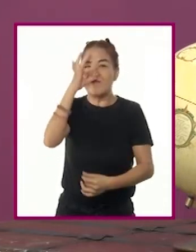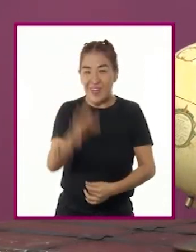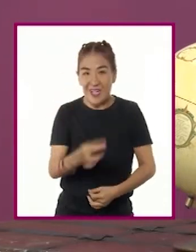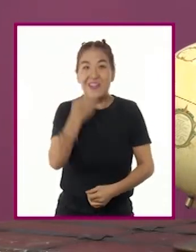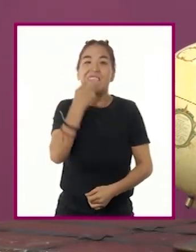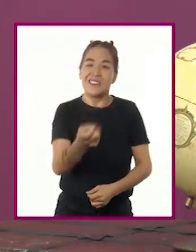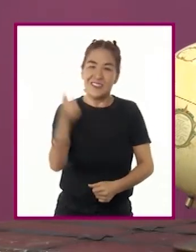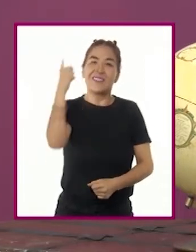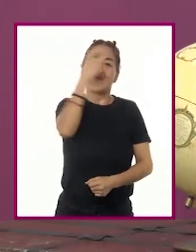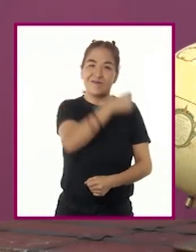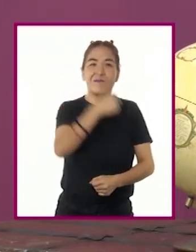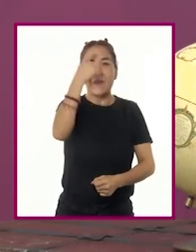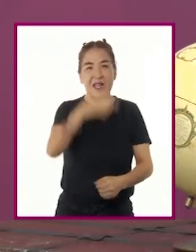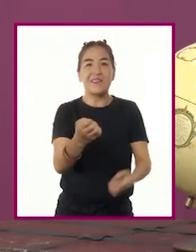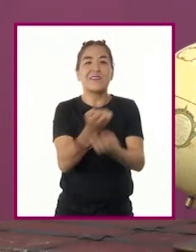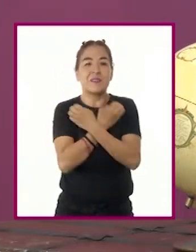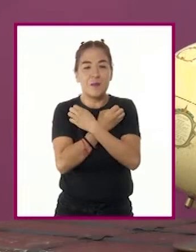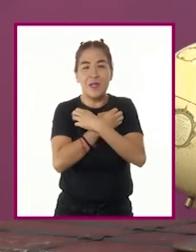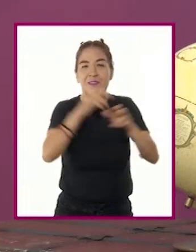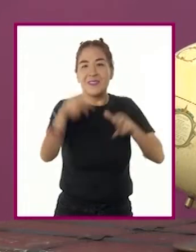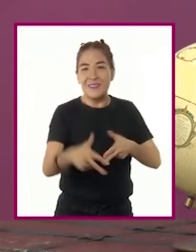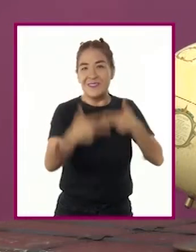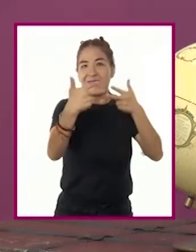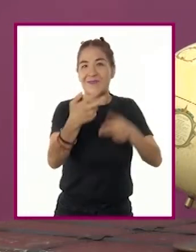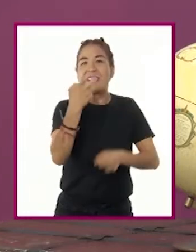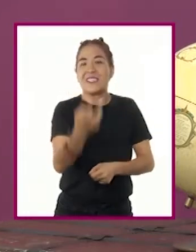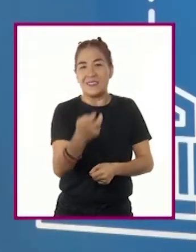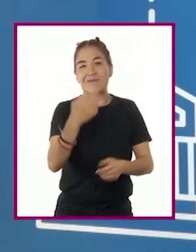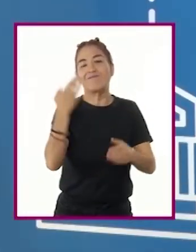la educación a distancia durante este periodo.